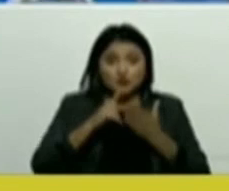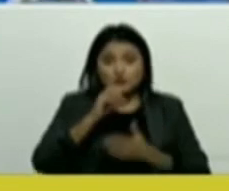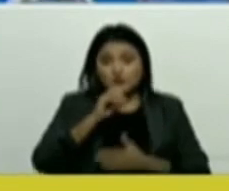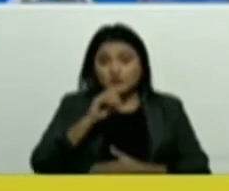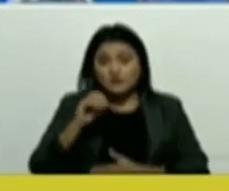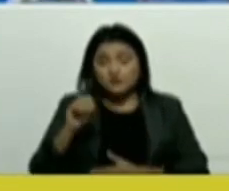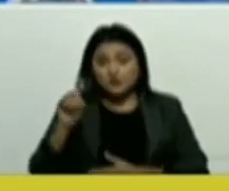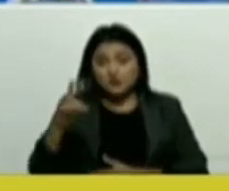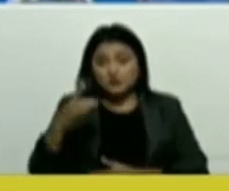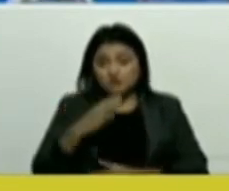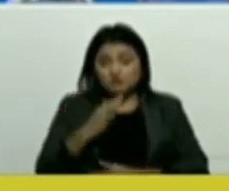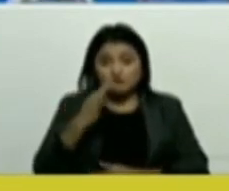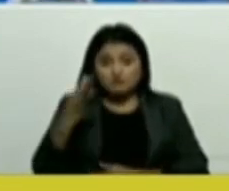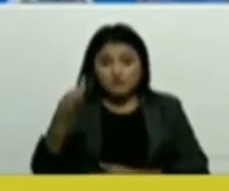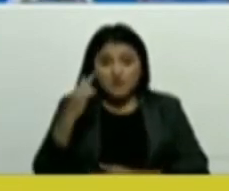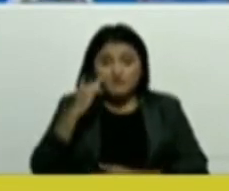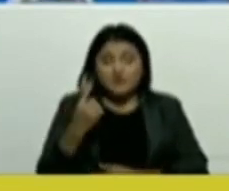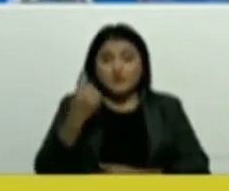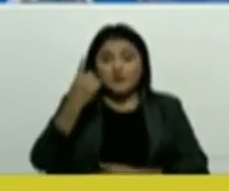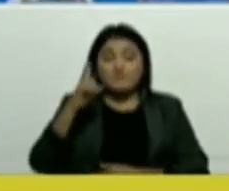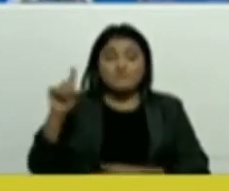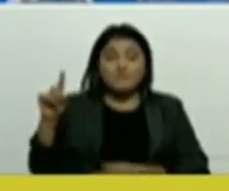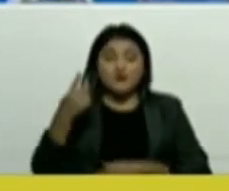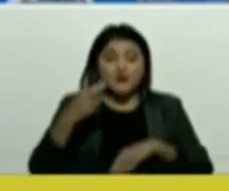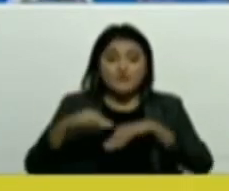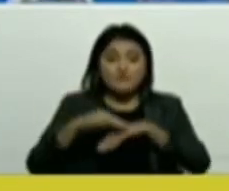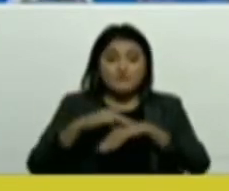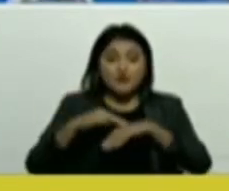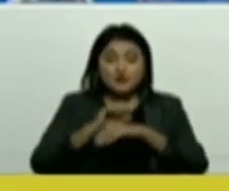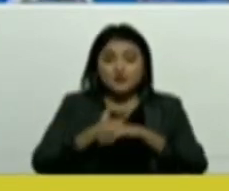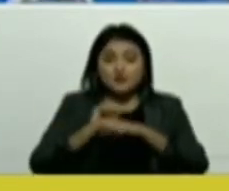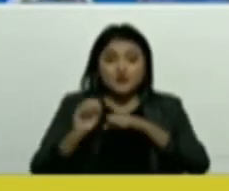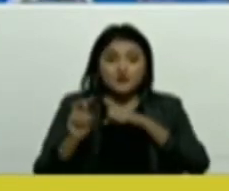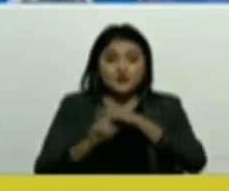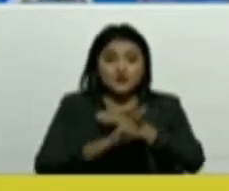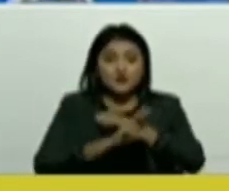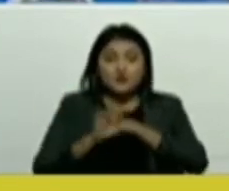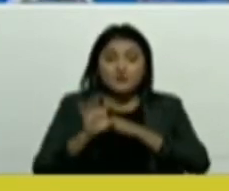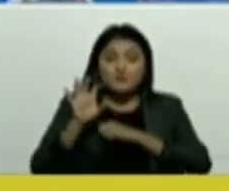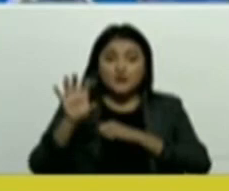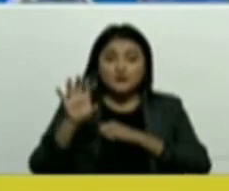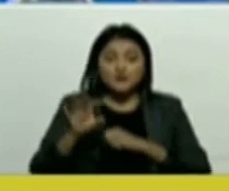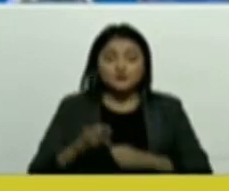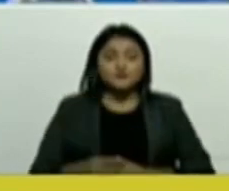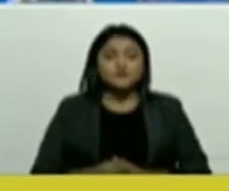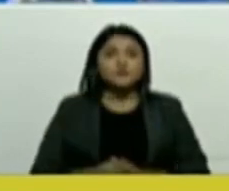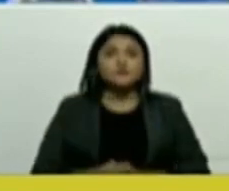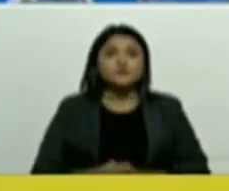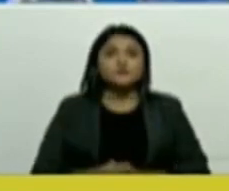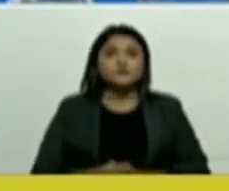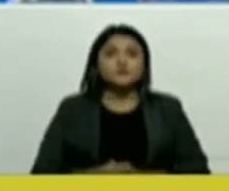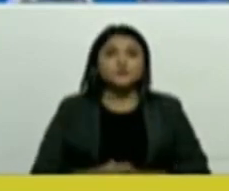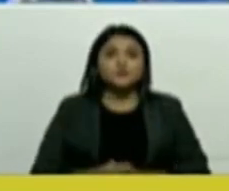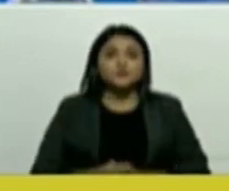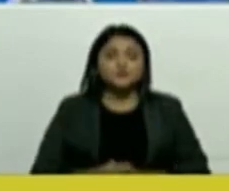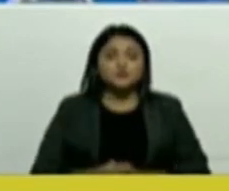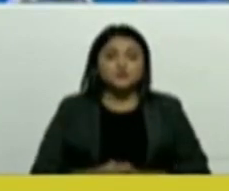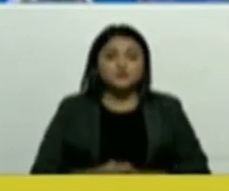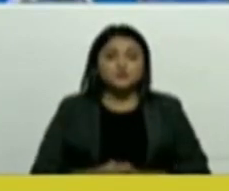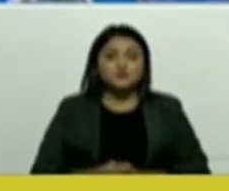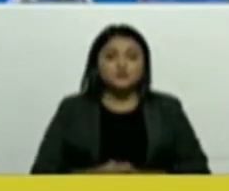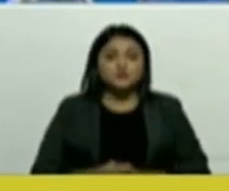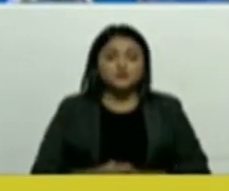2001, yo fui electo por primera vez primer ministro de San Vicente y las Granadinas.